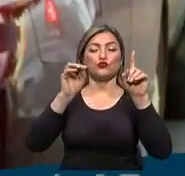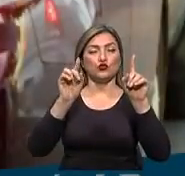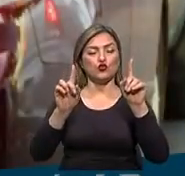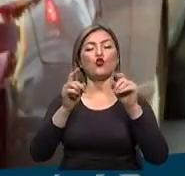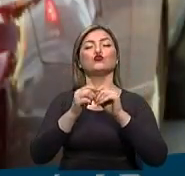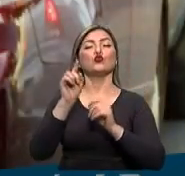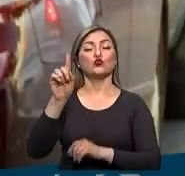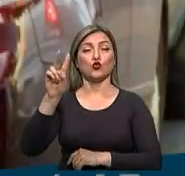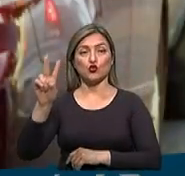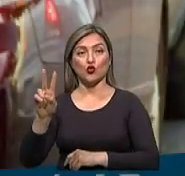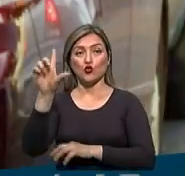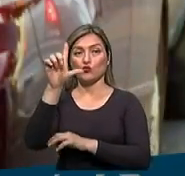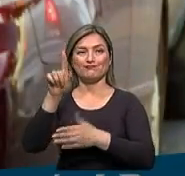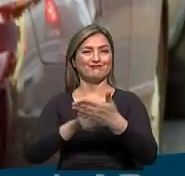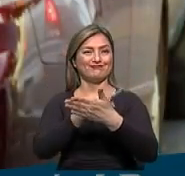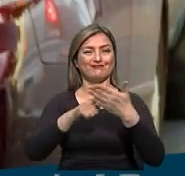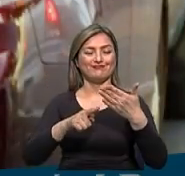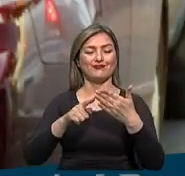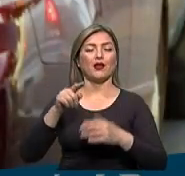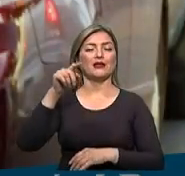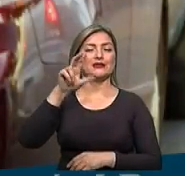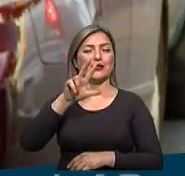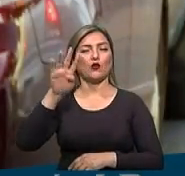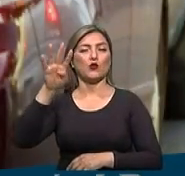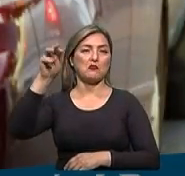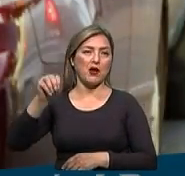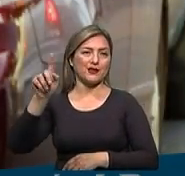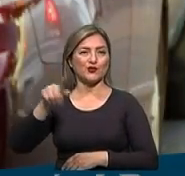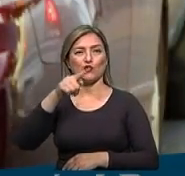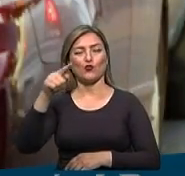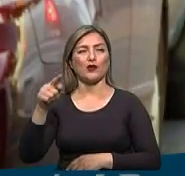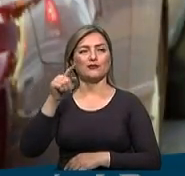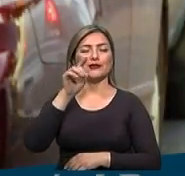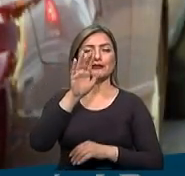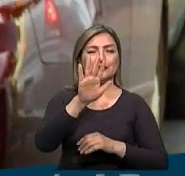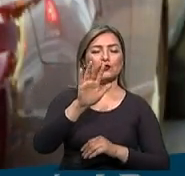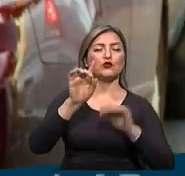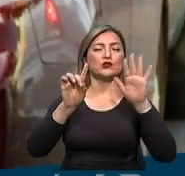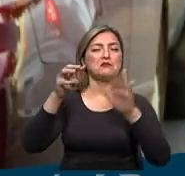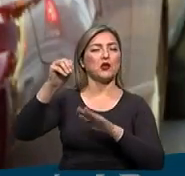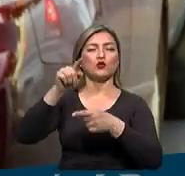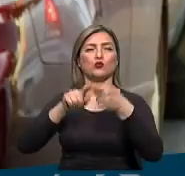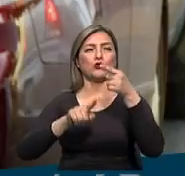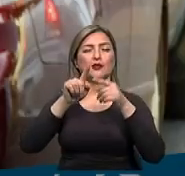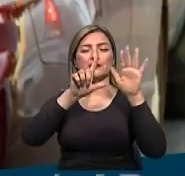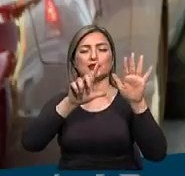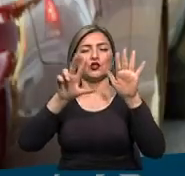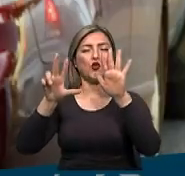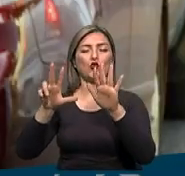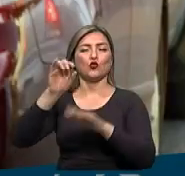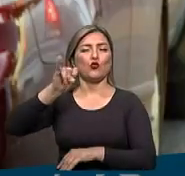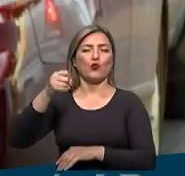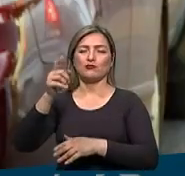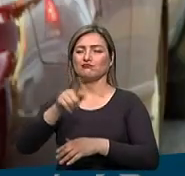pueden circular el lunes, en 3 y 4 el martes, en 5 y 6 el miércoles, en 7 y 8 el jueves y en 9 y